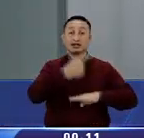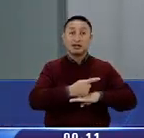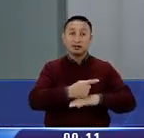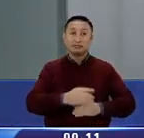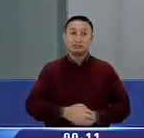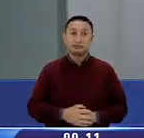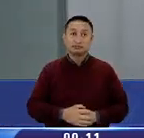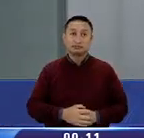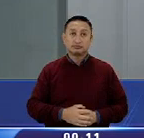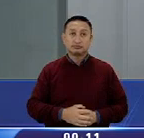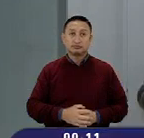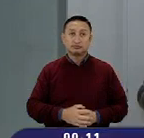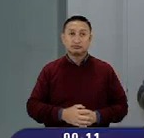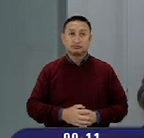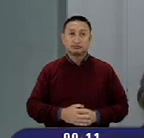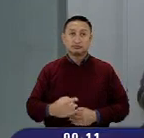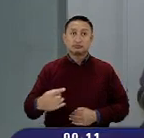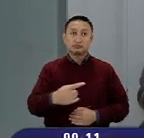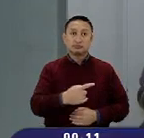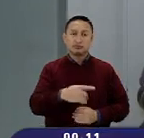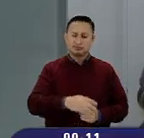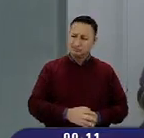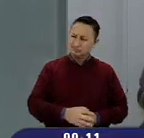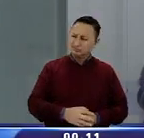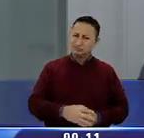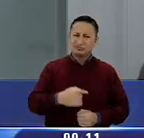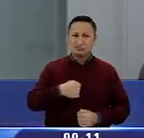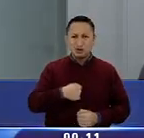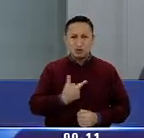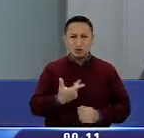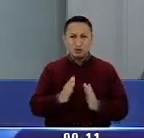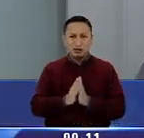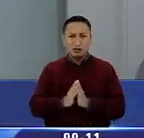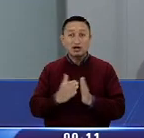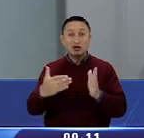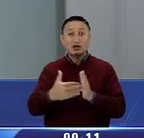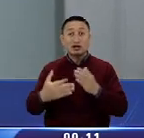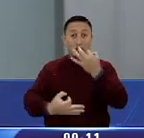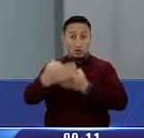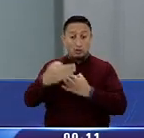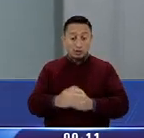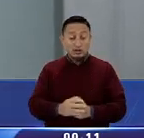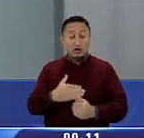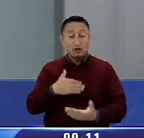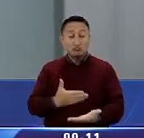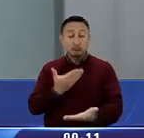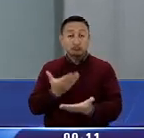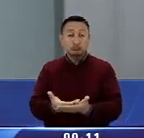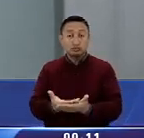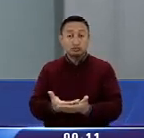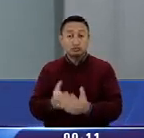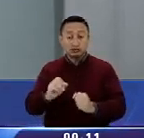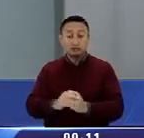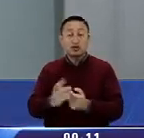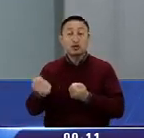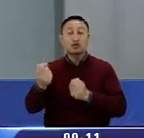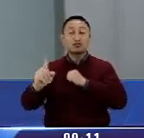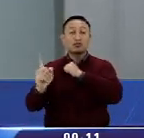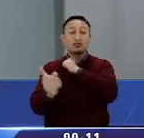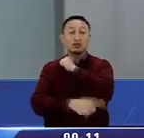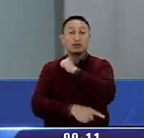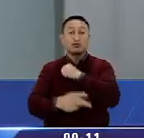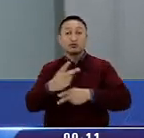Que me parece bastante complicado y terrible. Yo voy a hacer las acciones en contra de esta jueza. Yo voy a presentar en control disciplinario